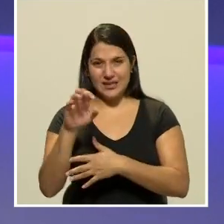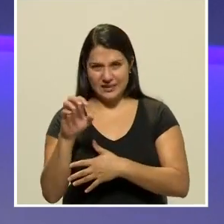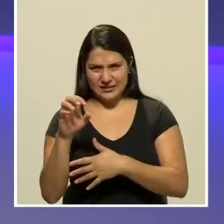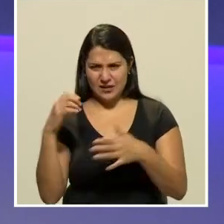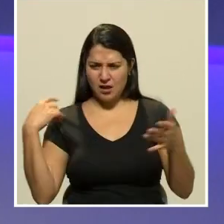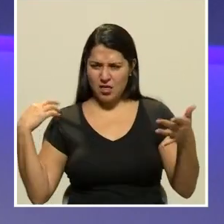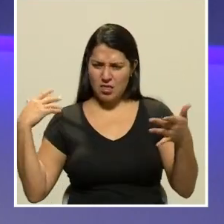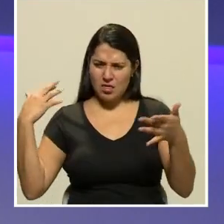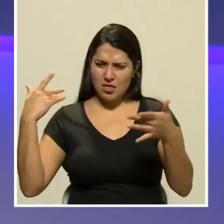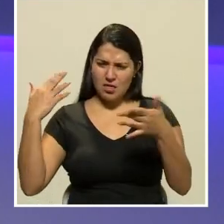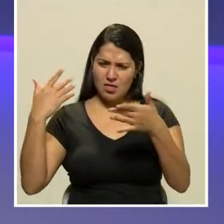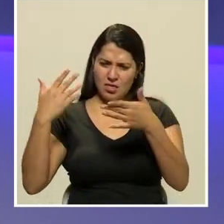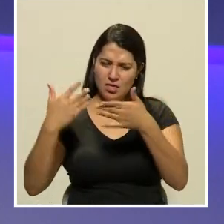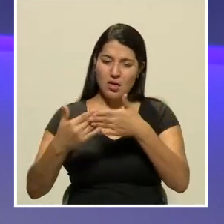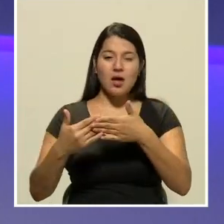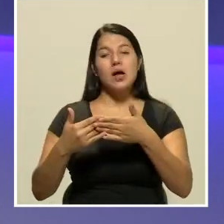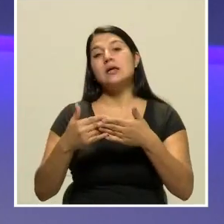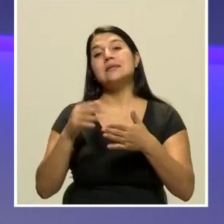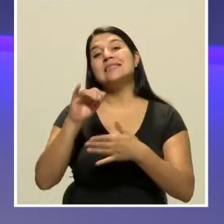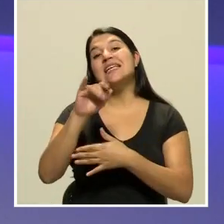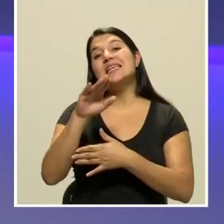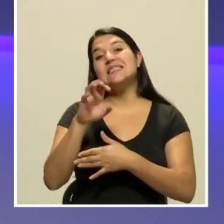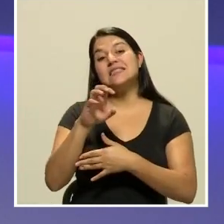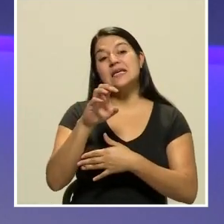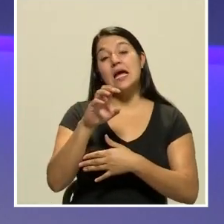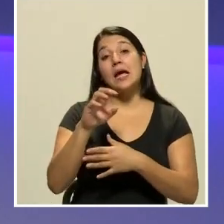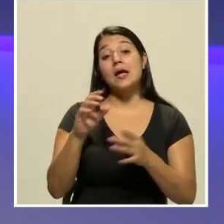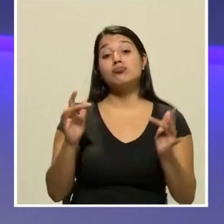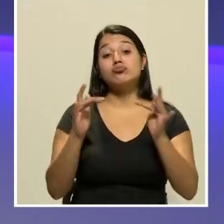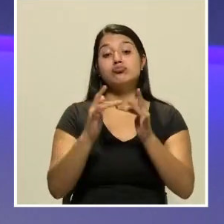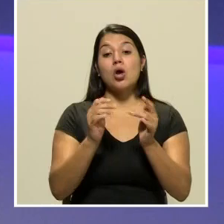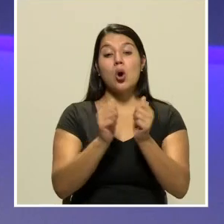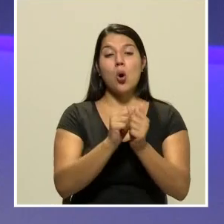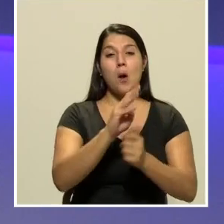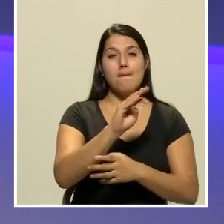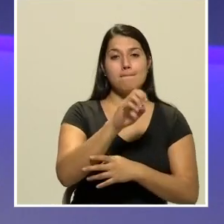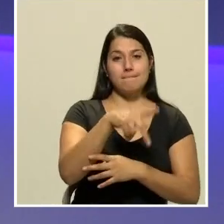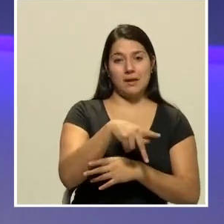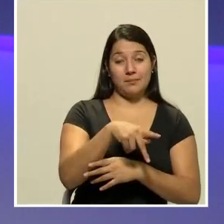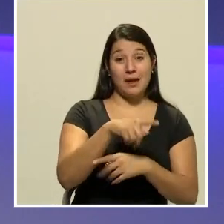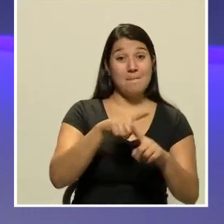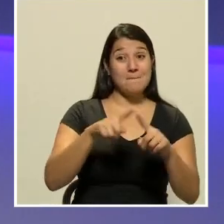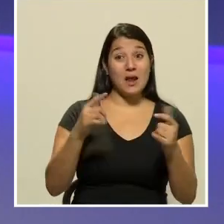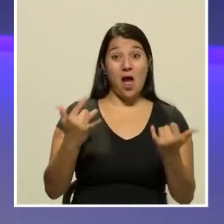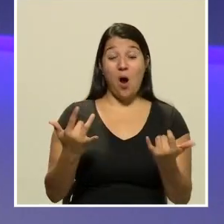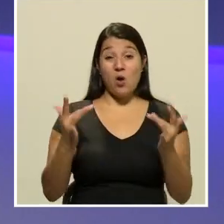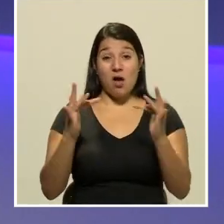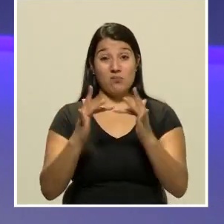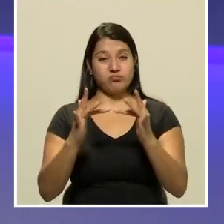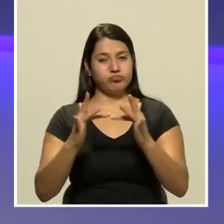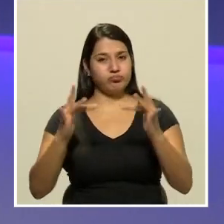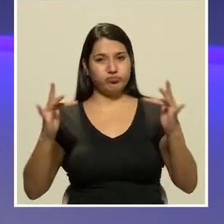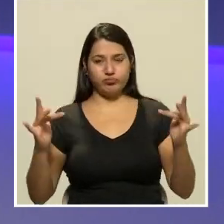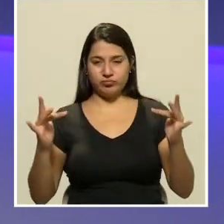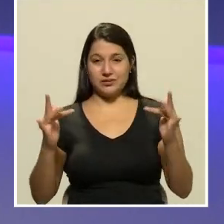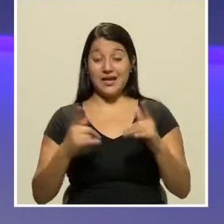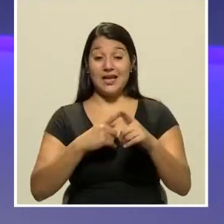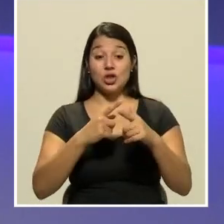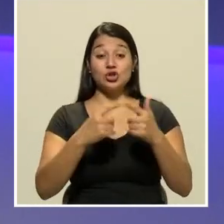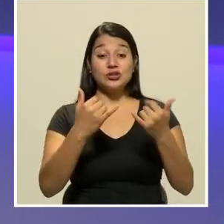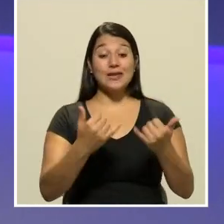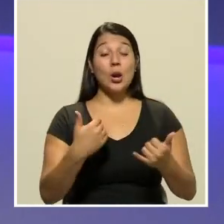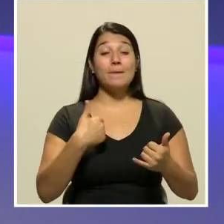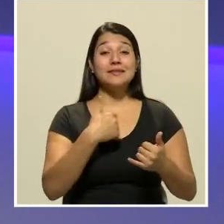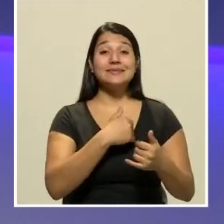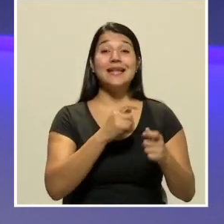la interrumpió esa relación con el ICE y efectuó un contrato, formalizó